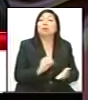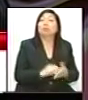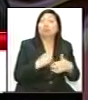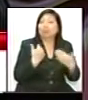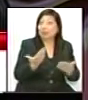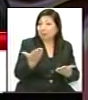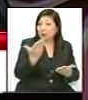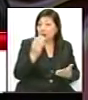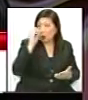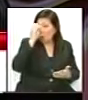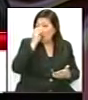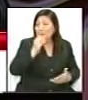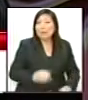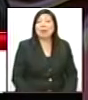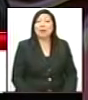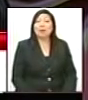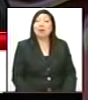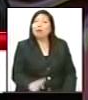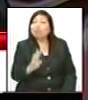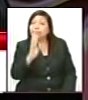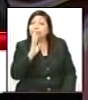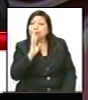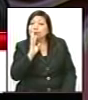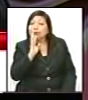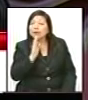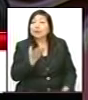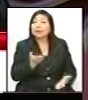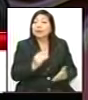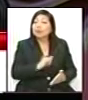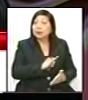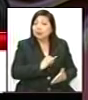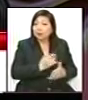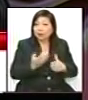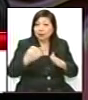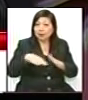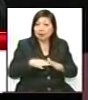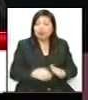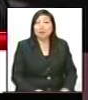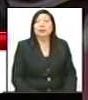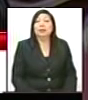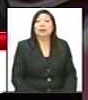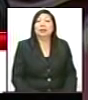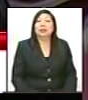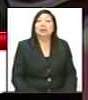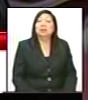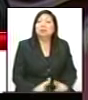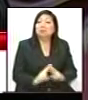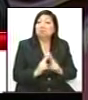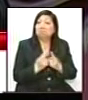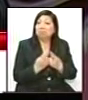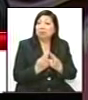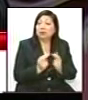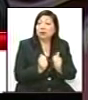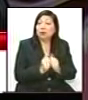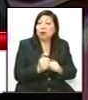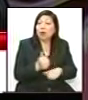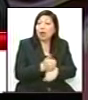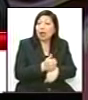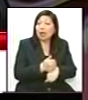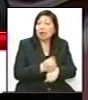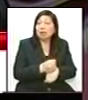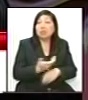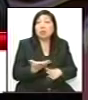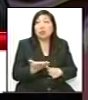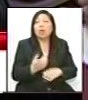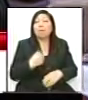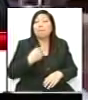las opiniones y comentarios de las instituciones involucradas, se llevará a cabo una reunión con los asesores del Poder